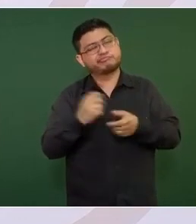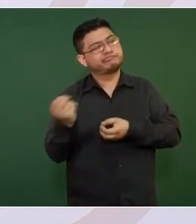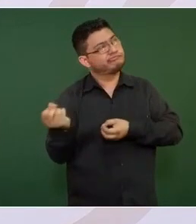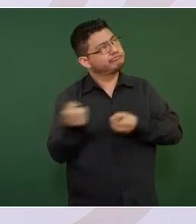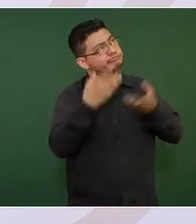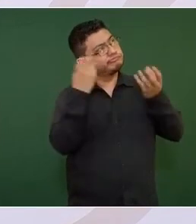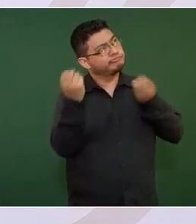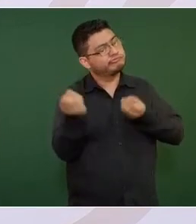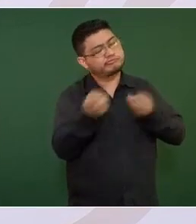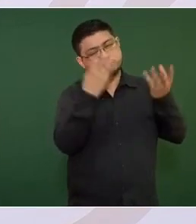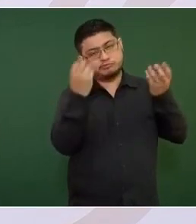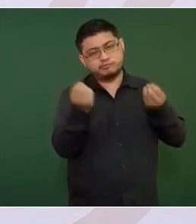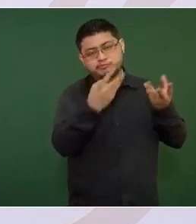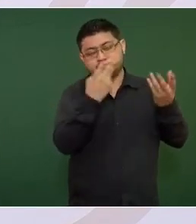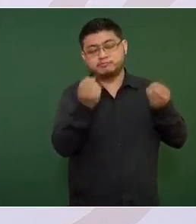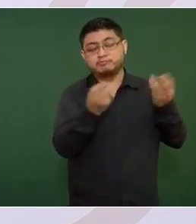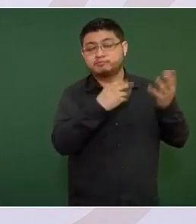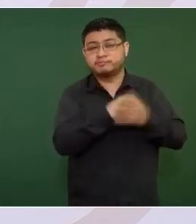Ahora producimos